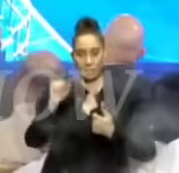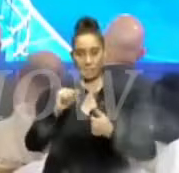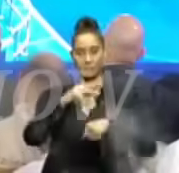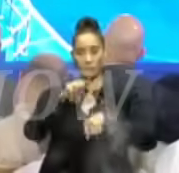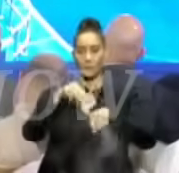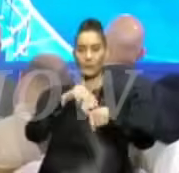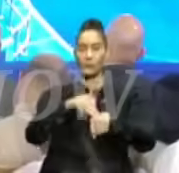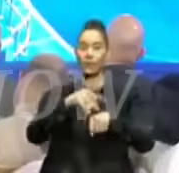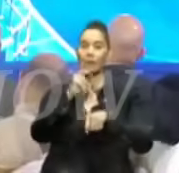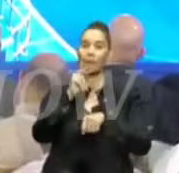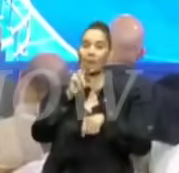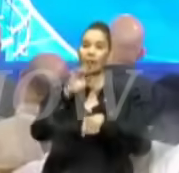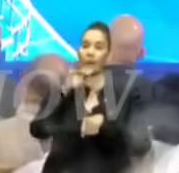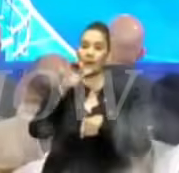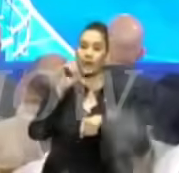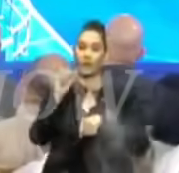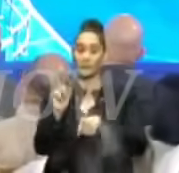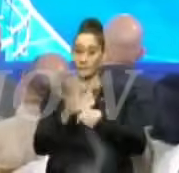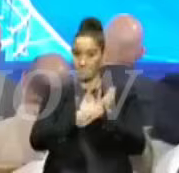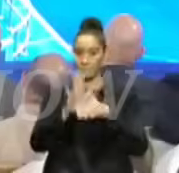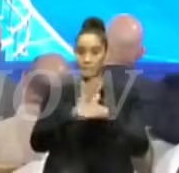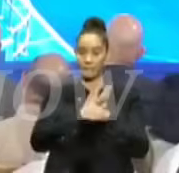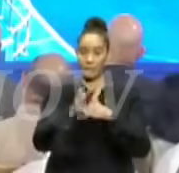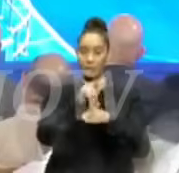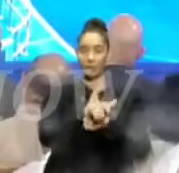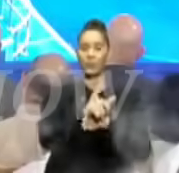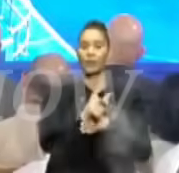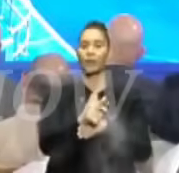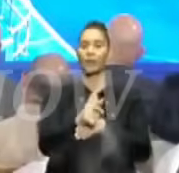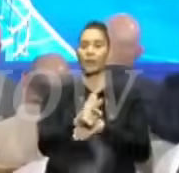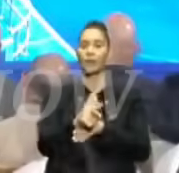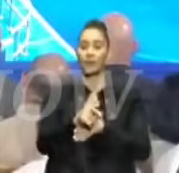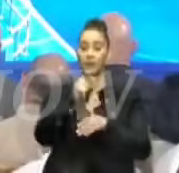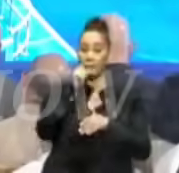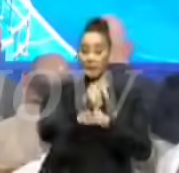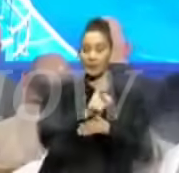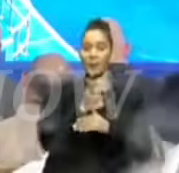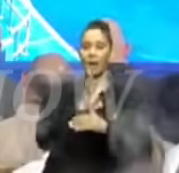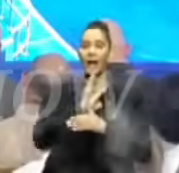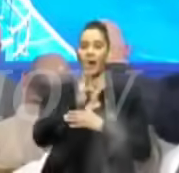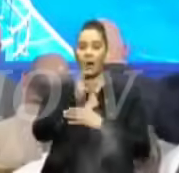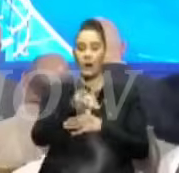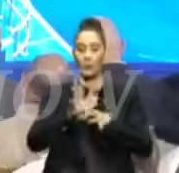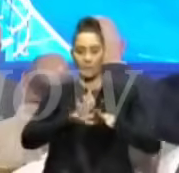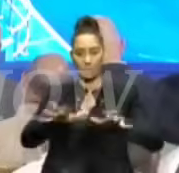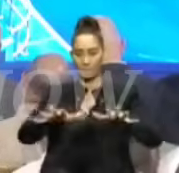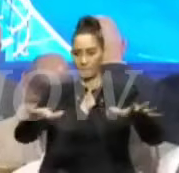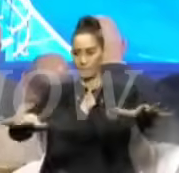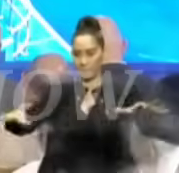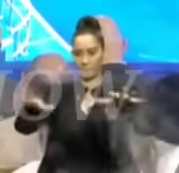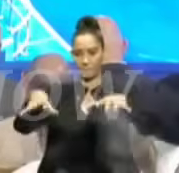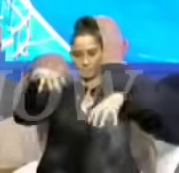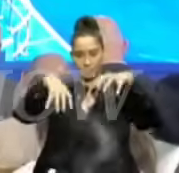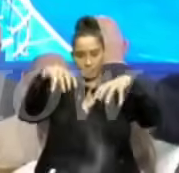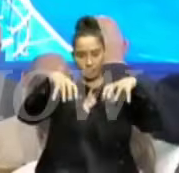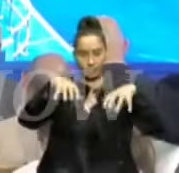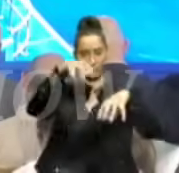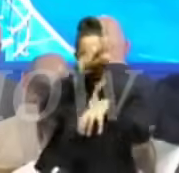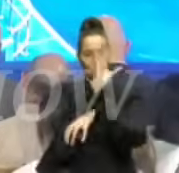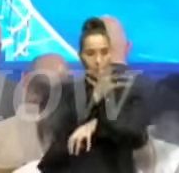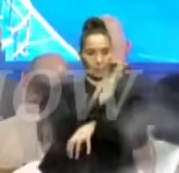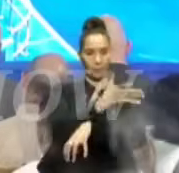de paraíso de baraona que va a garantizar agua para riego para toda esa zona de Oviedo